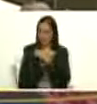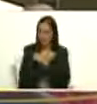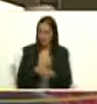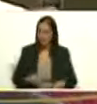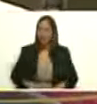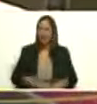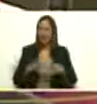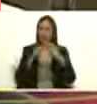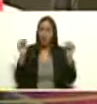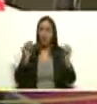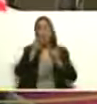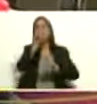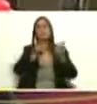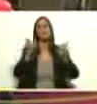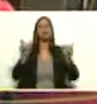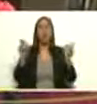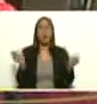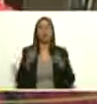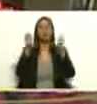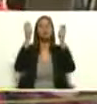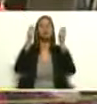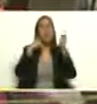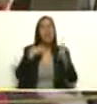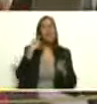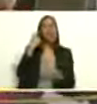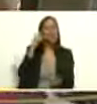elección de finales de